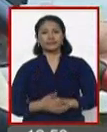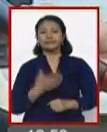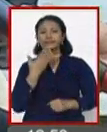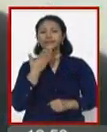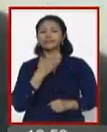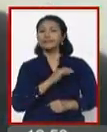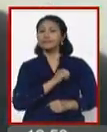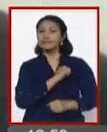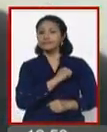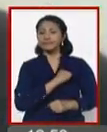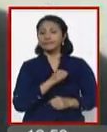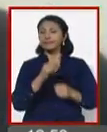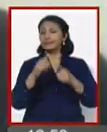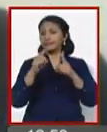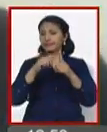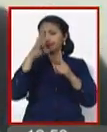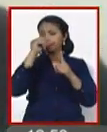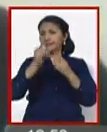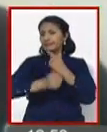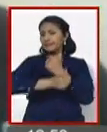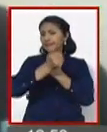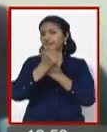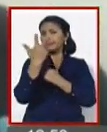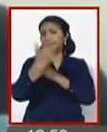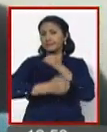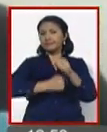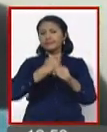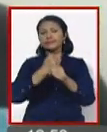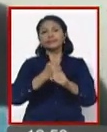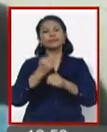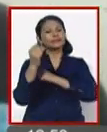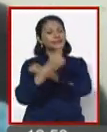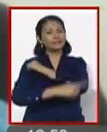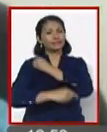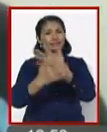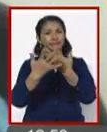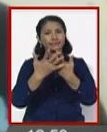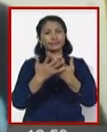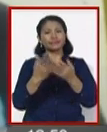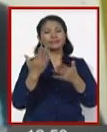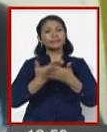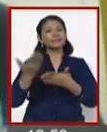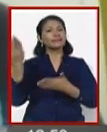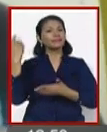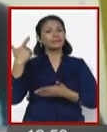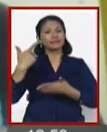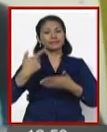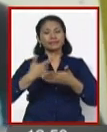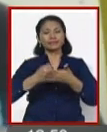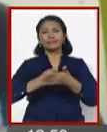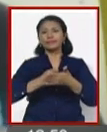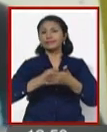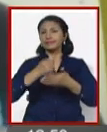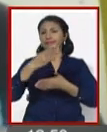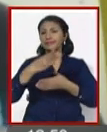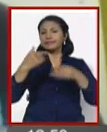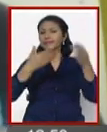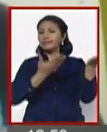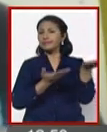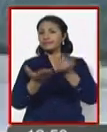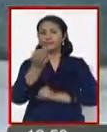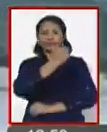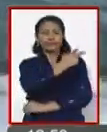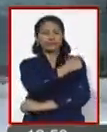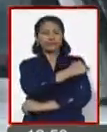mal comportamiento, ¿no? Este peligroso reo estaría por cumplir 3 años de su sentencia en Palmasola, cuando el pasado 21 de abril fue llevado al Hospital San Juan de Dios